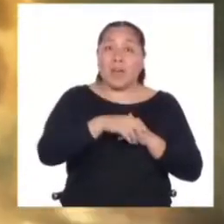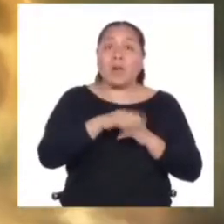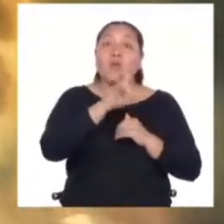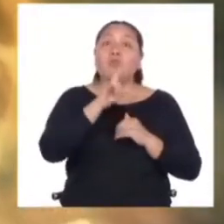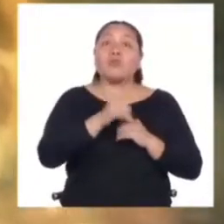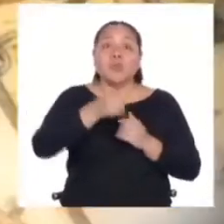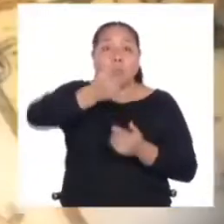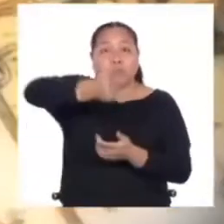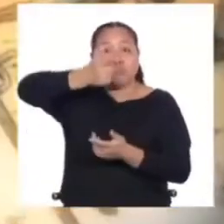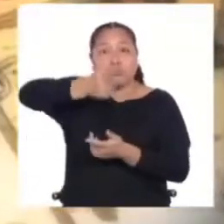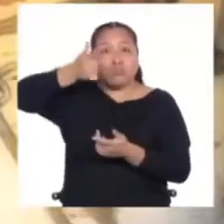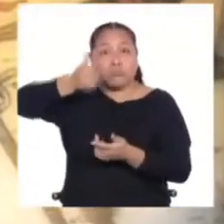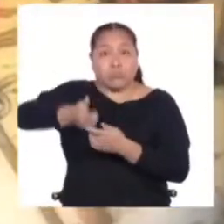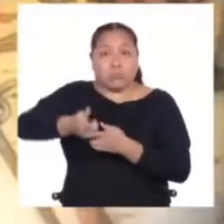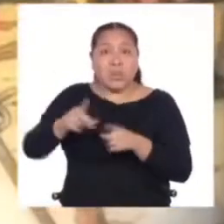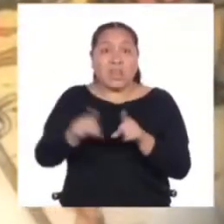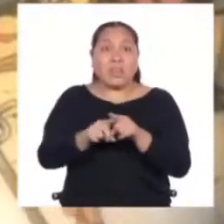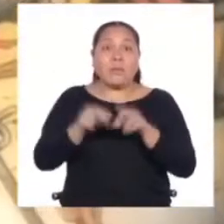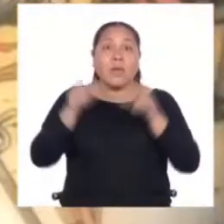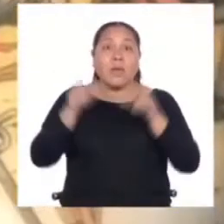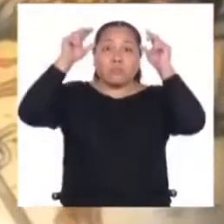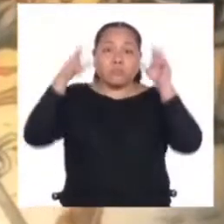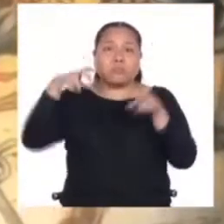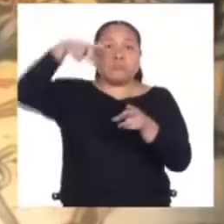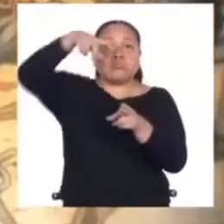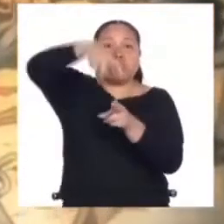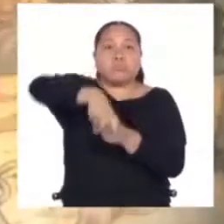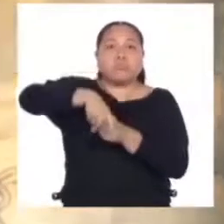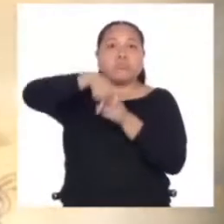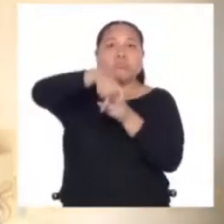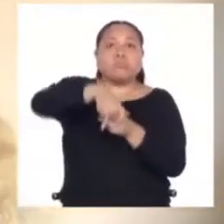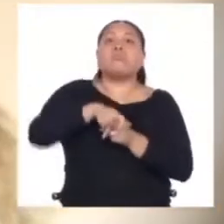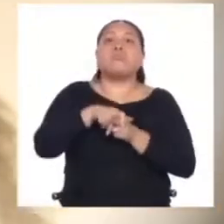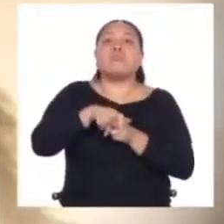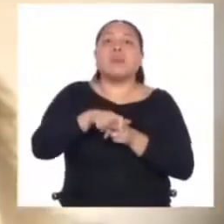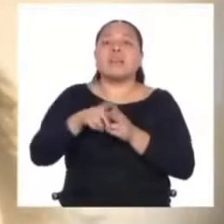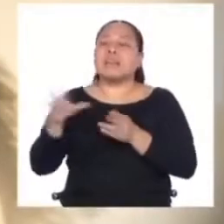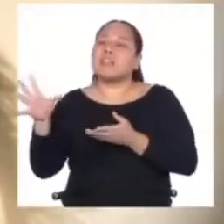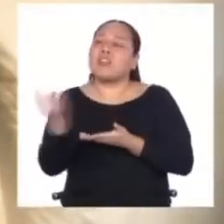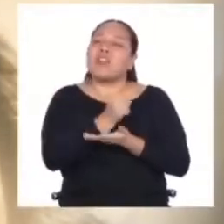fuego. Ambas cosas arrebatadas a los españoles.